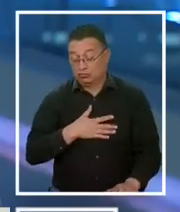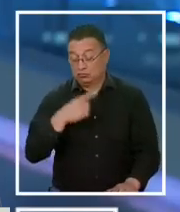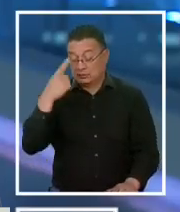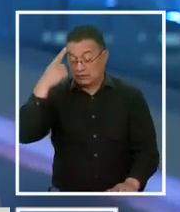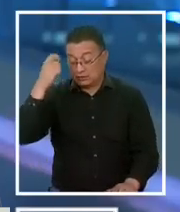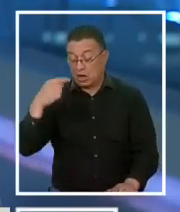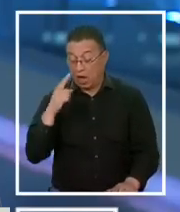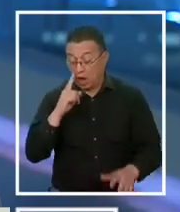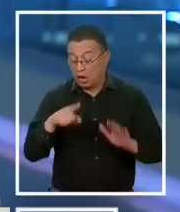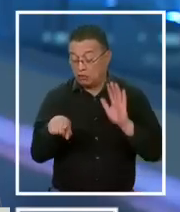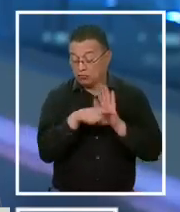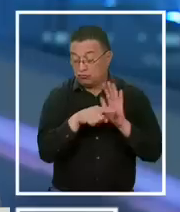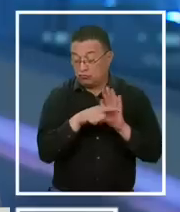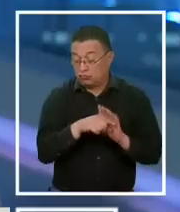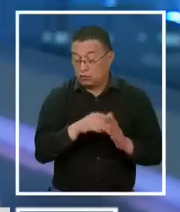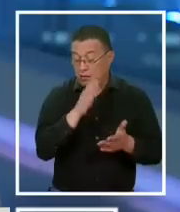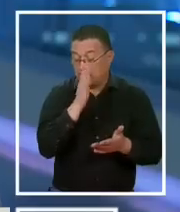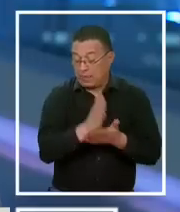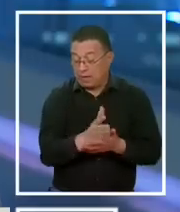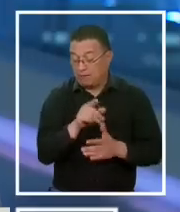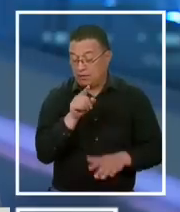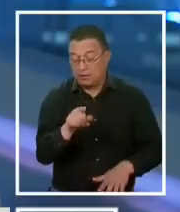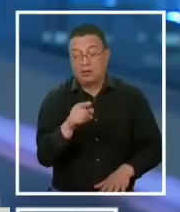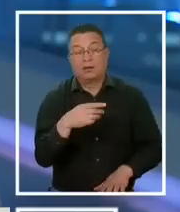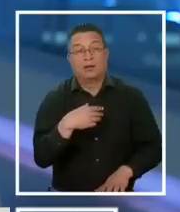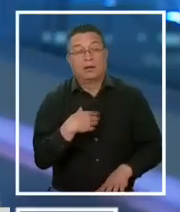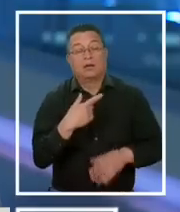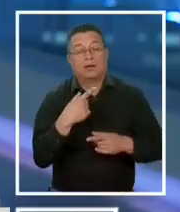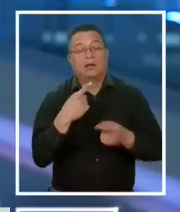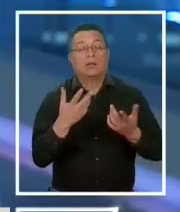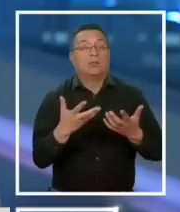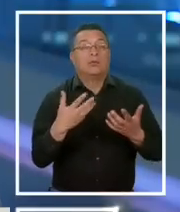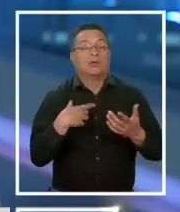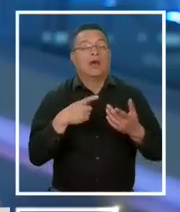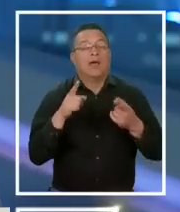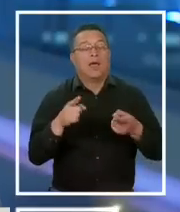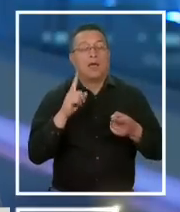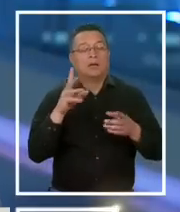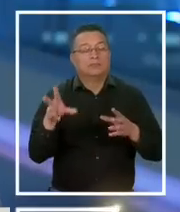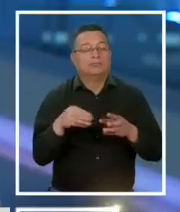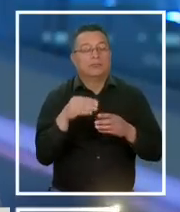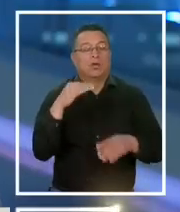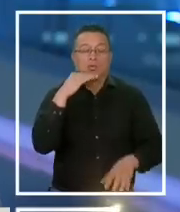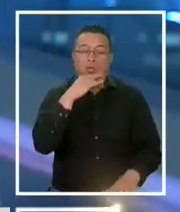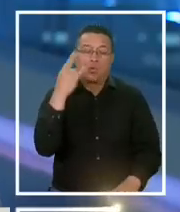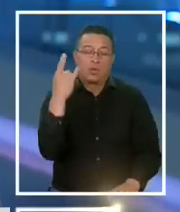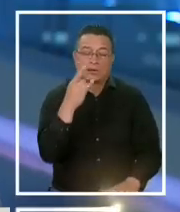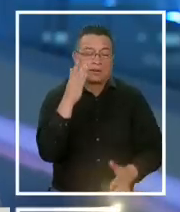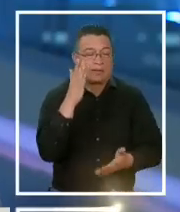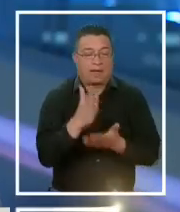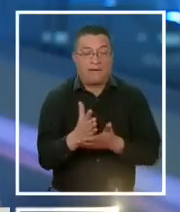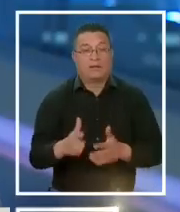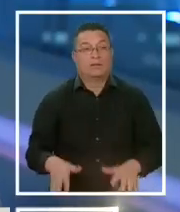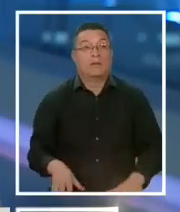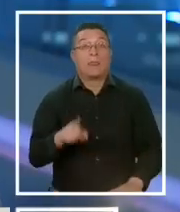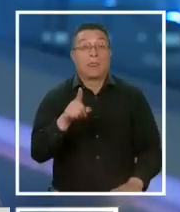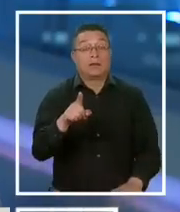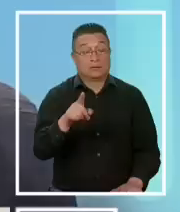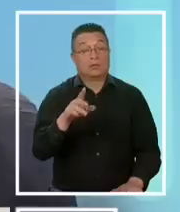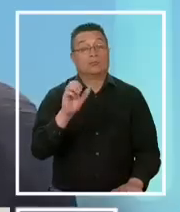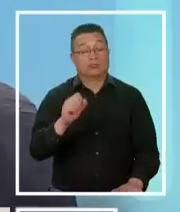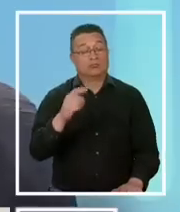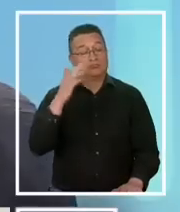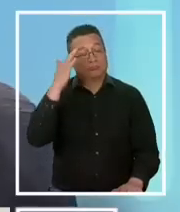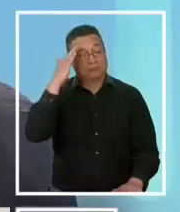deficiencias que hay que mirar nosotros las hemos representado para efectos de que se tome esto con el sentido de urgencia que tiene esto inevitablemente